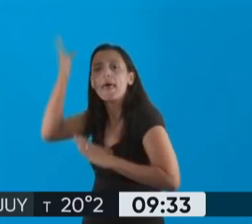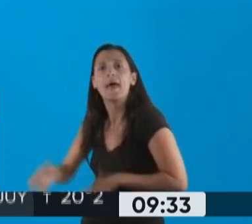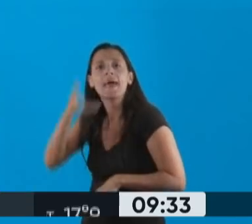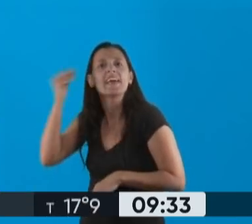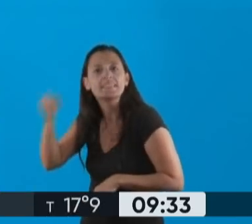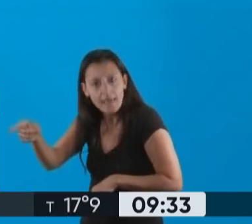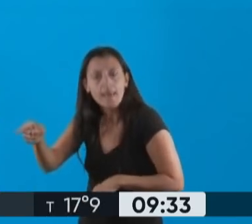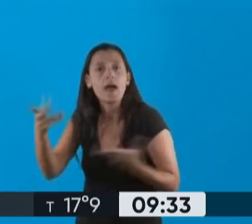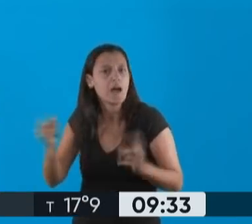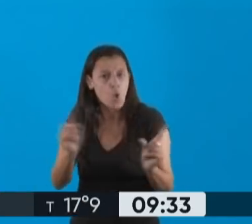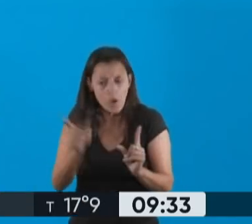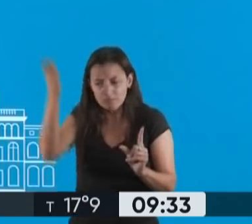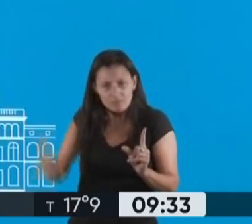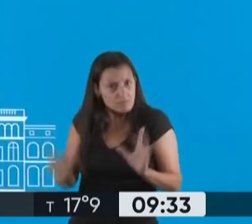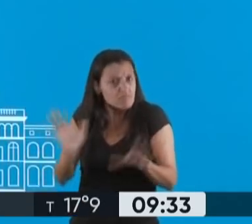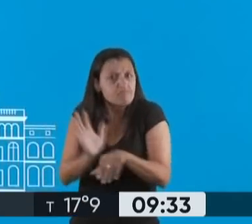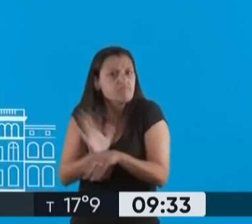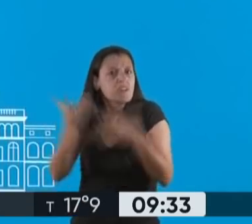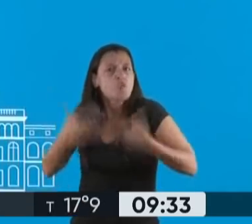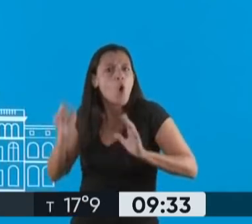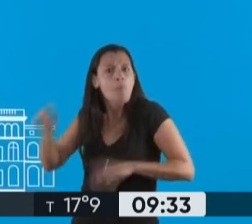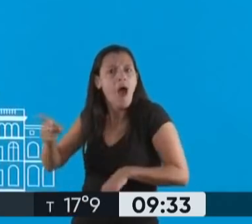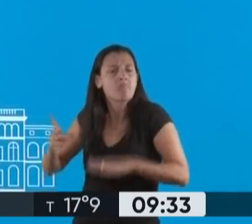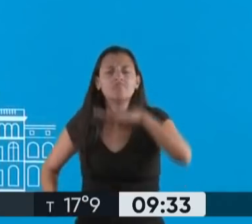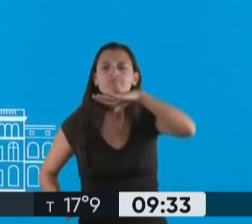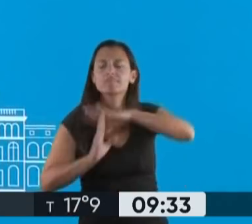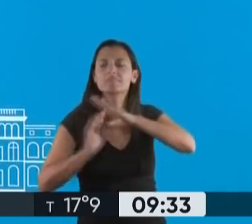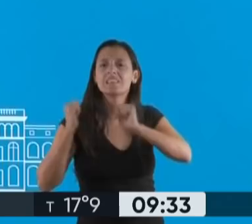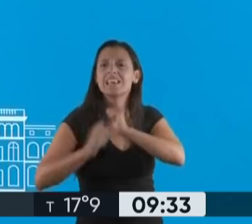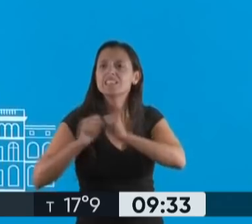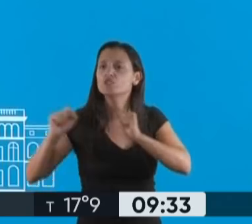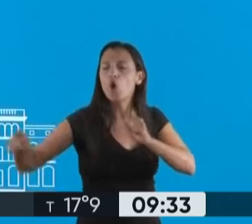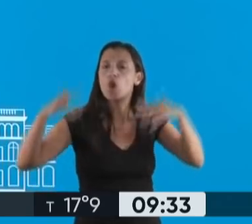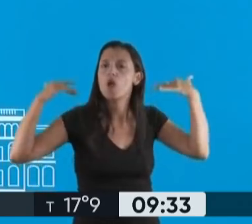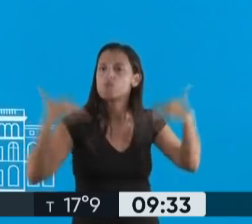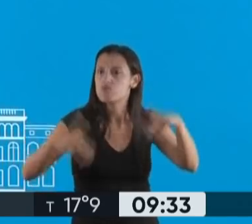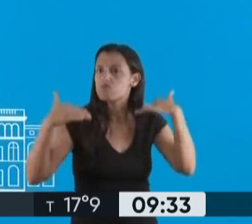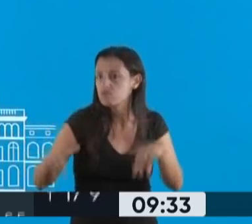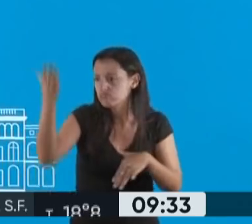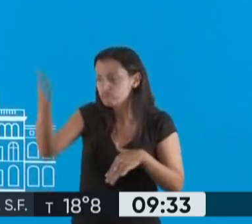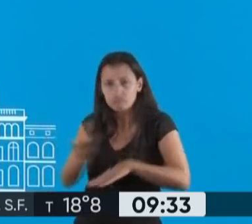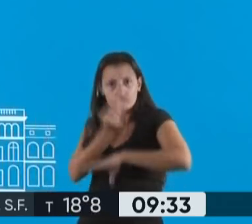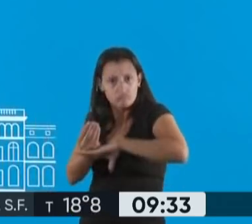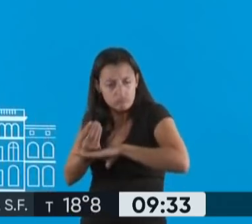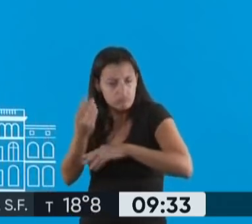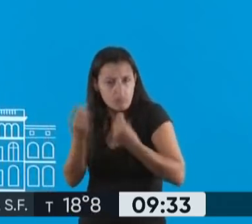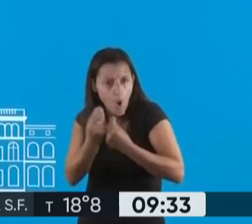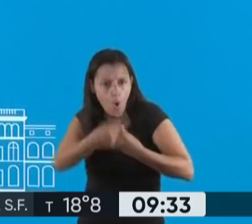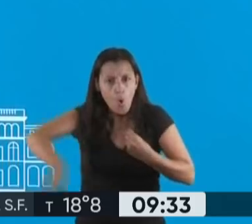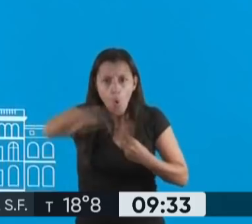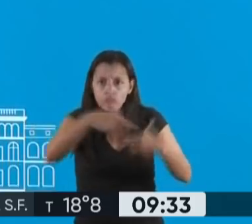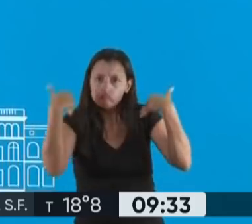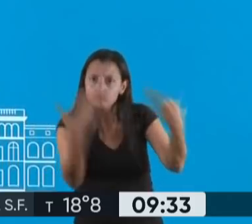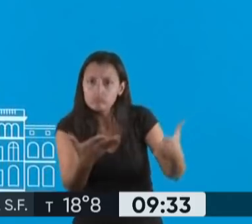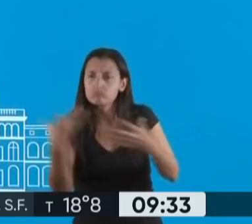espacio en particular, la vicepresidenta es la vicepresidenta y es la líder histórica de una enorme cantidad de argentinos y argentinas que de